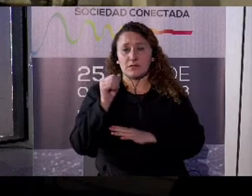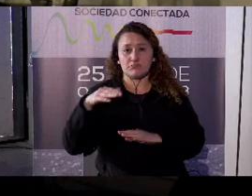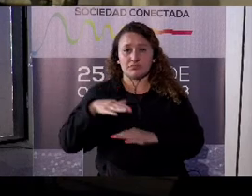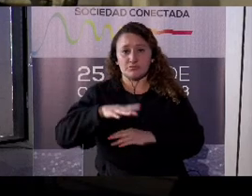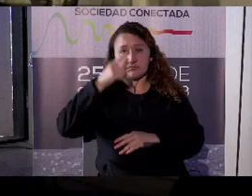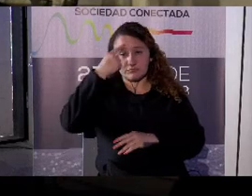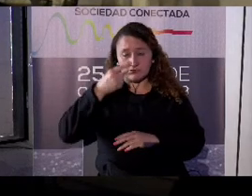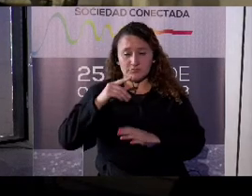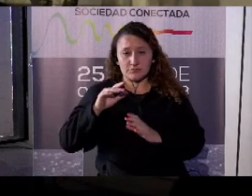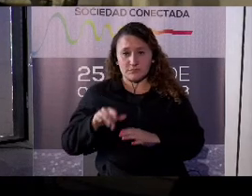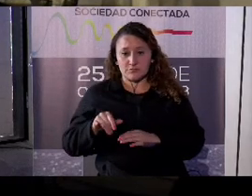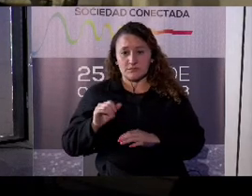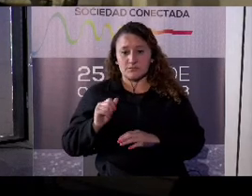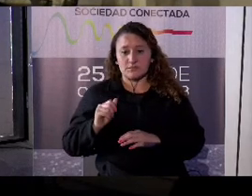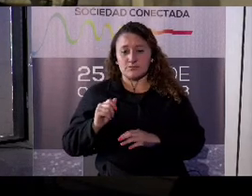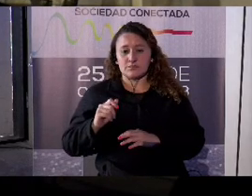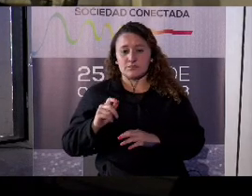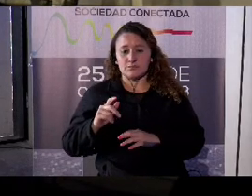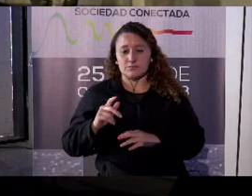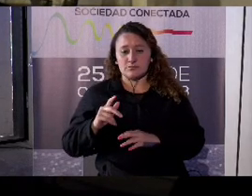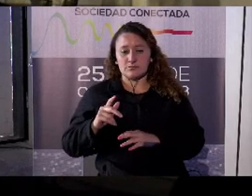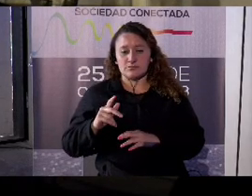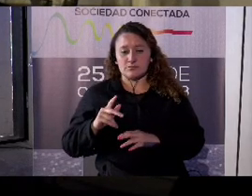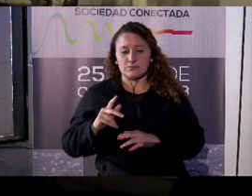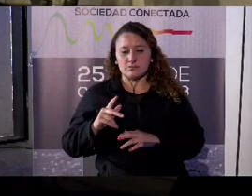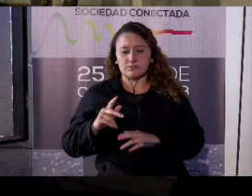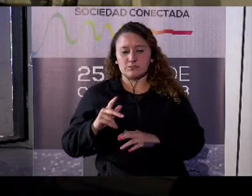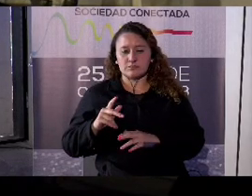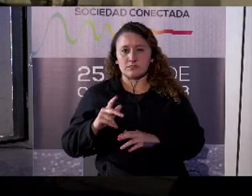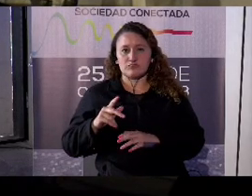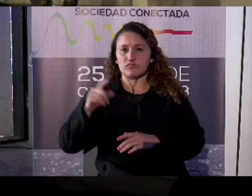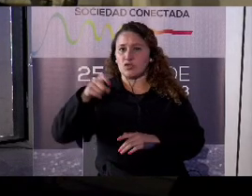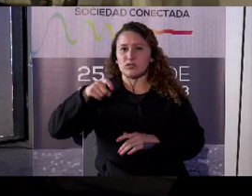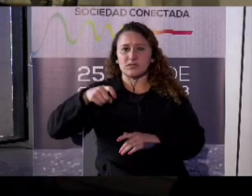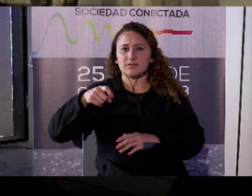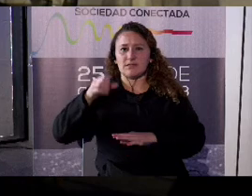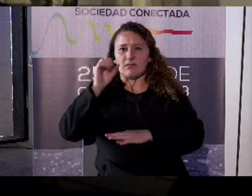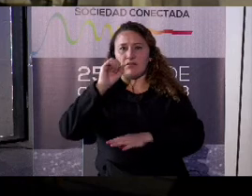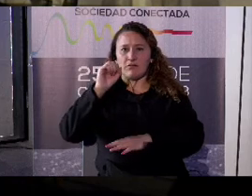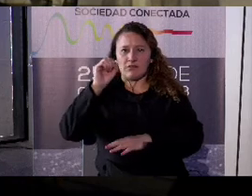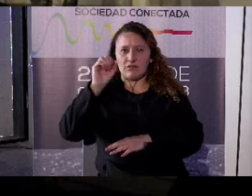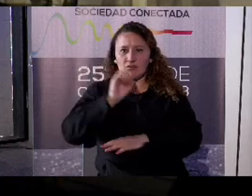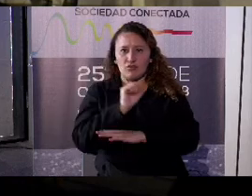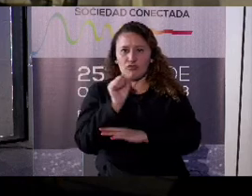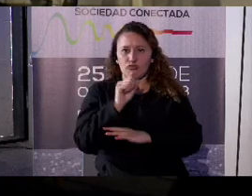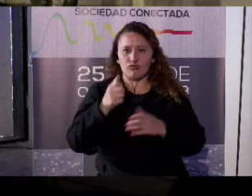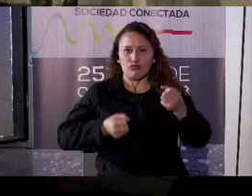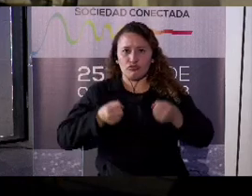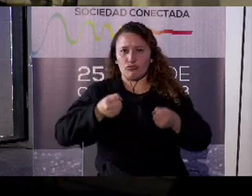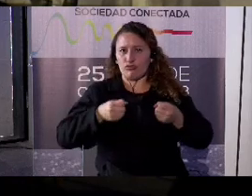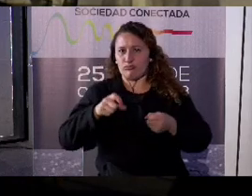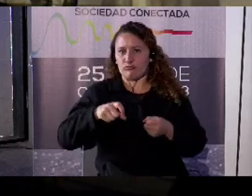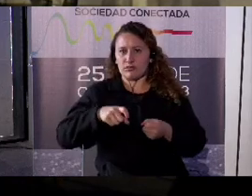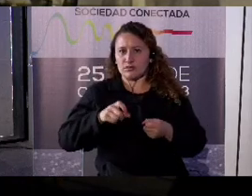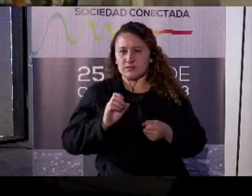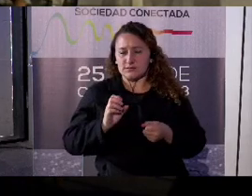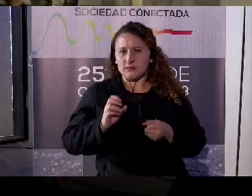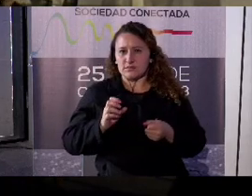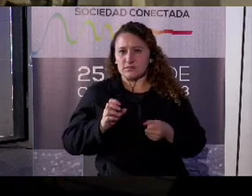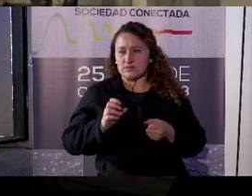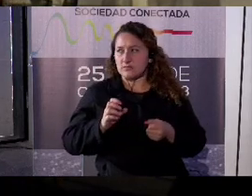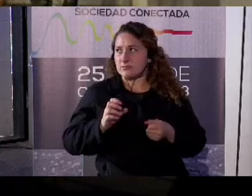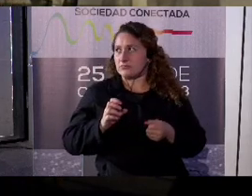no no transp no sin sin conductor sin piloto esto es un mercado que en Colombia está muy fuerte ya se hace